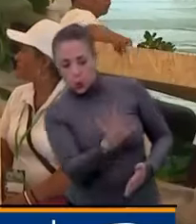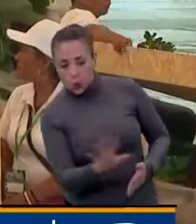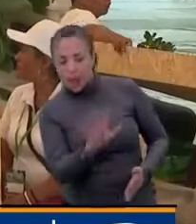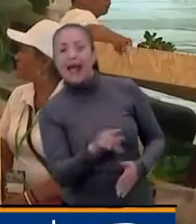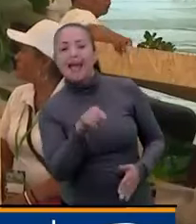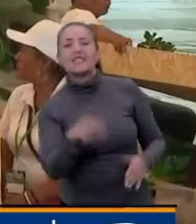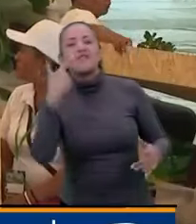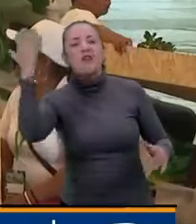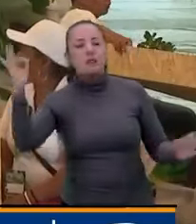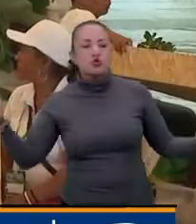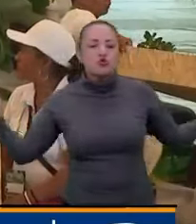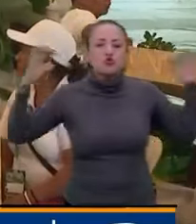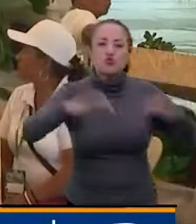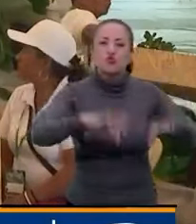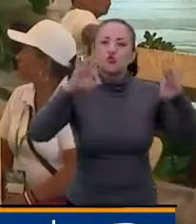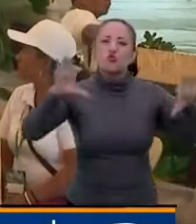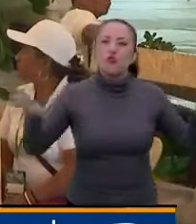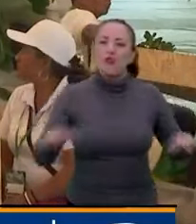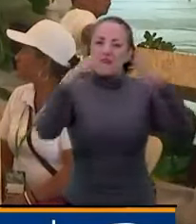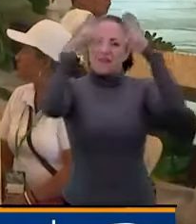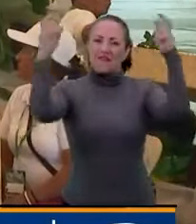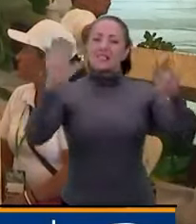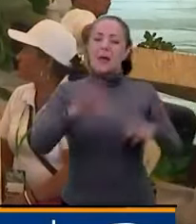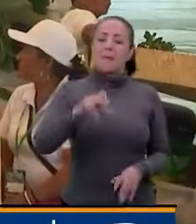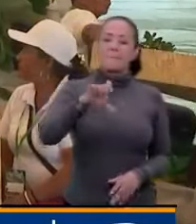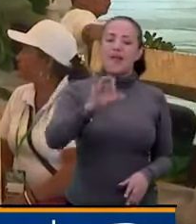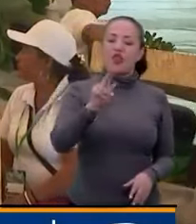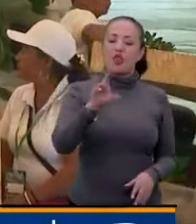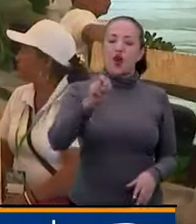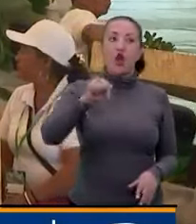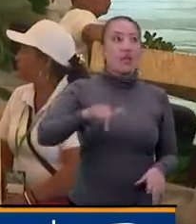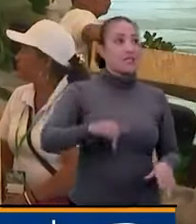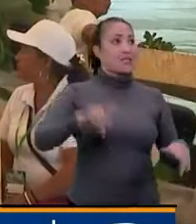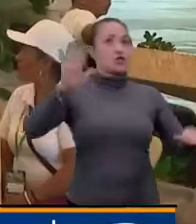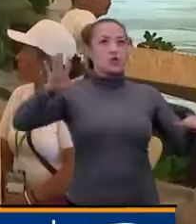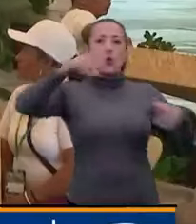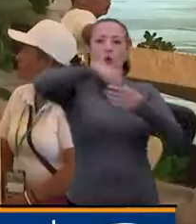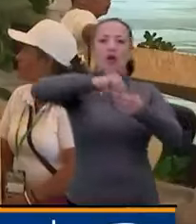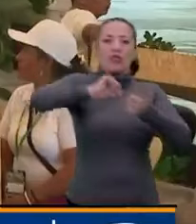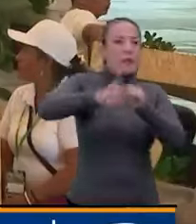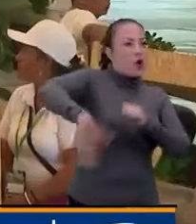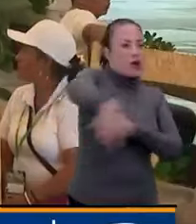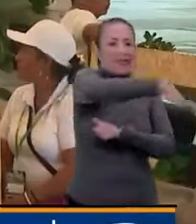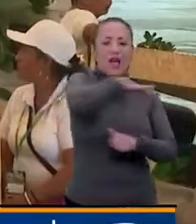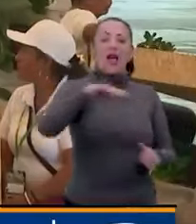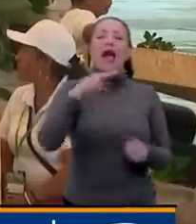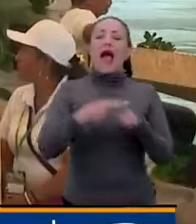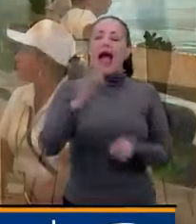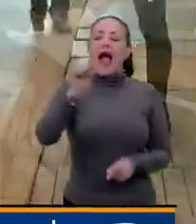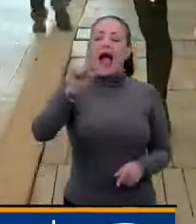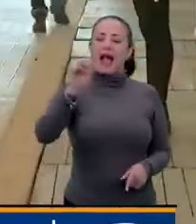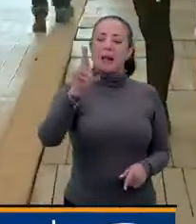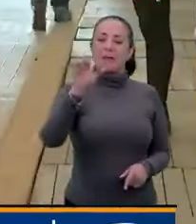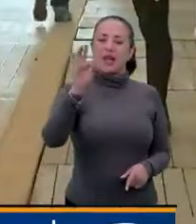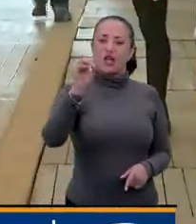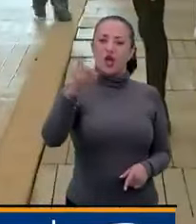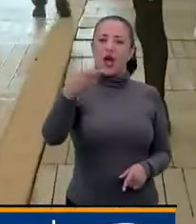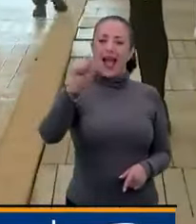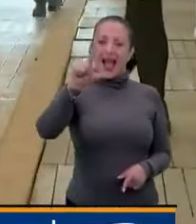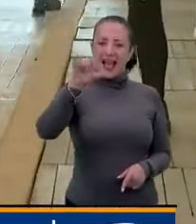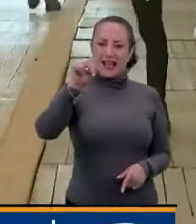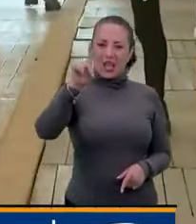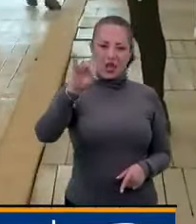famosísimo Festival Petronio Álvarez. Esta es la unidad deportiva Alberto Galindo y les vamos a mostrar en las imágenes lo que se pueden encontrar por estos días acá. Miren,